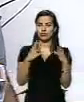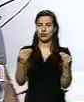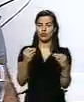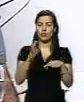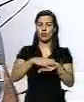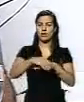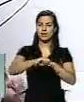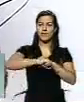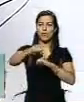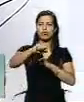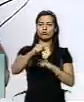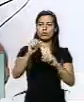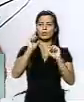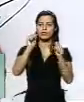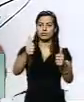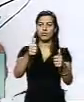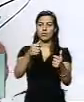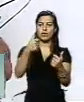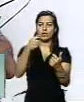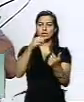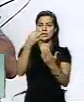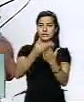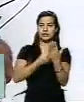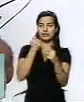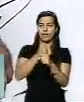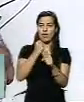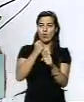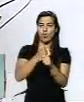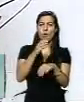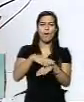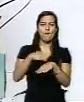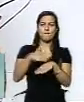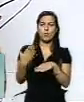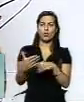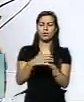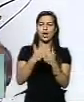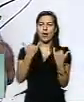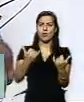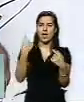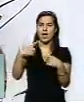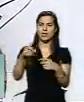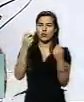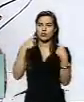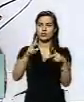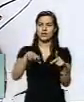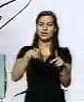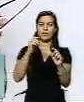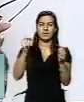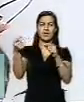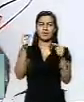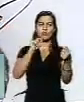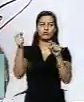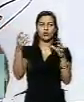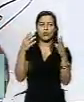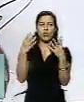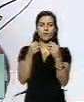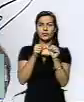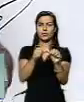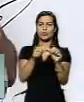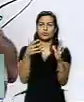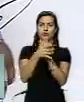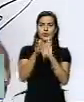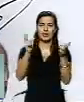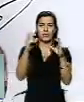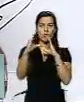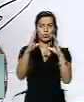impulso de este papel de trabajo, sobre todo porque se genera la posibilidad de la discusión continua de la comunicación,